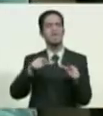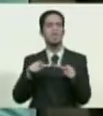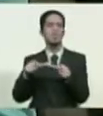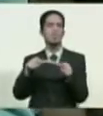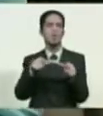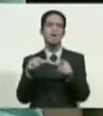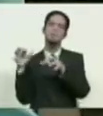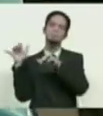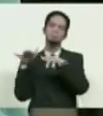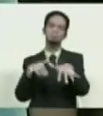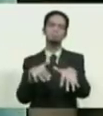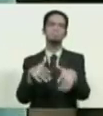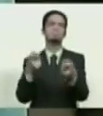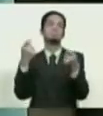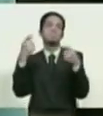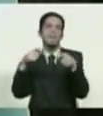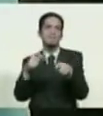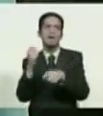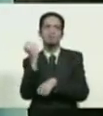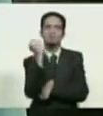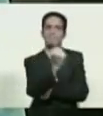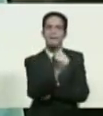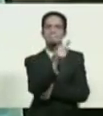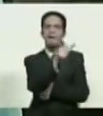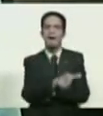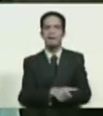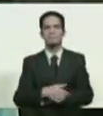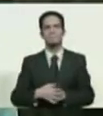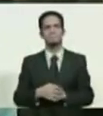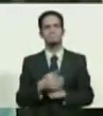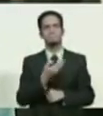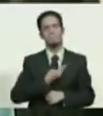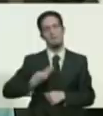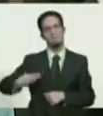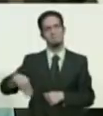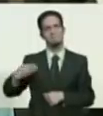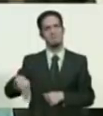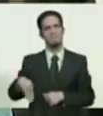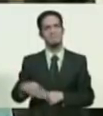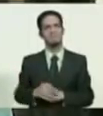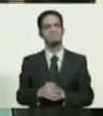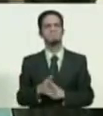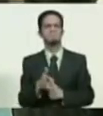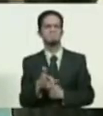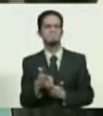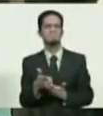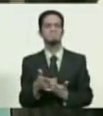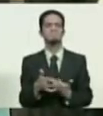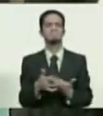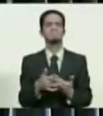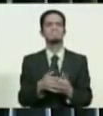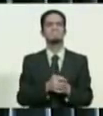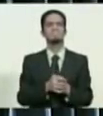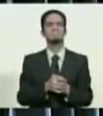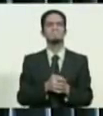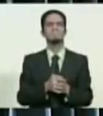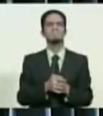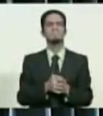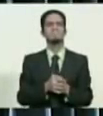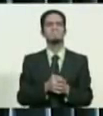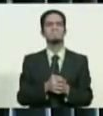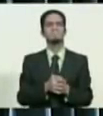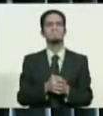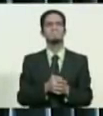donde intentó perpetrarse el magnicidio. Ese magnicidio en grado de frustración que